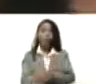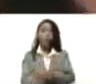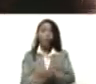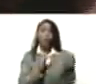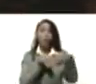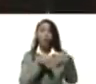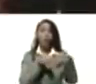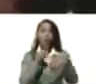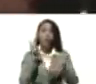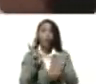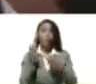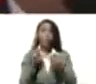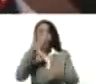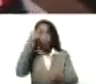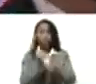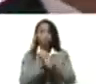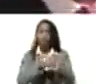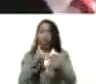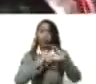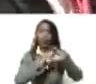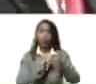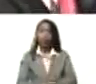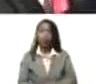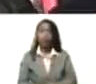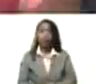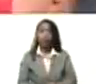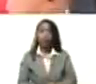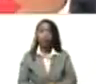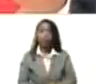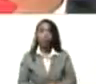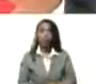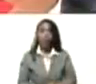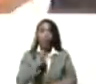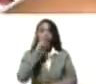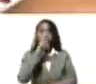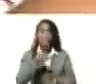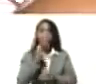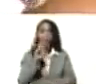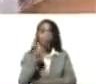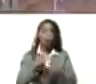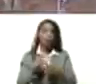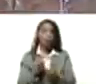es para mantener las clases presenciales